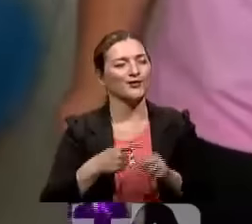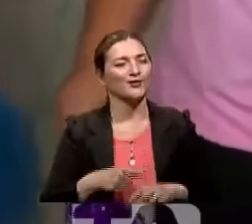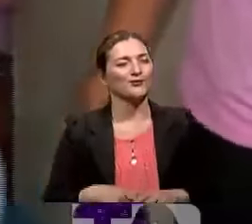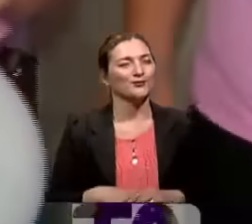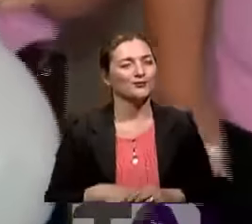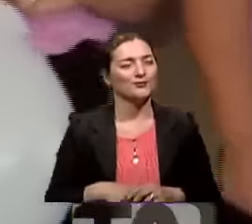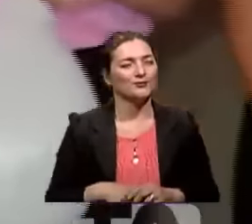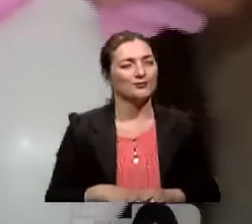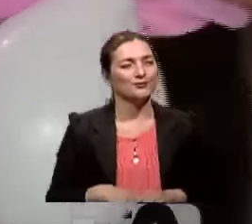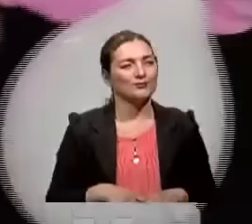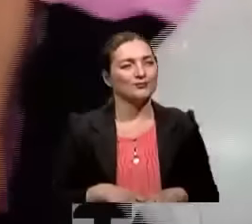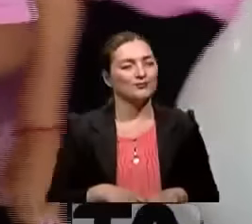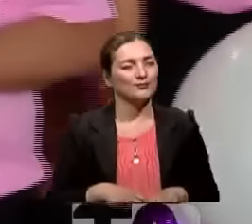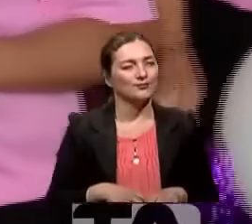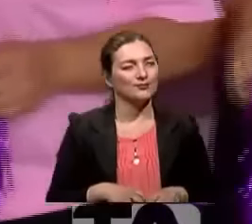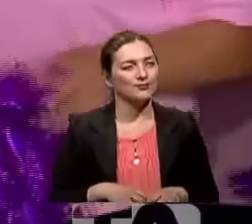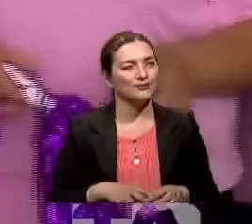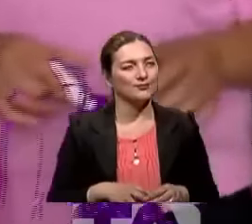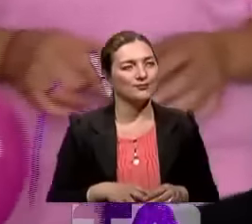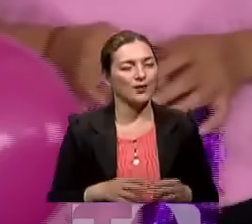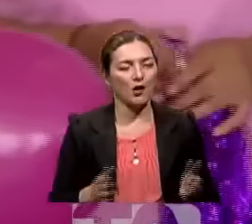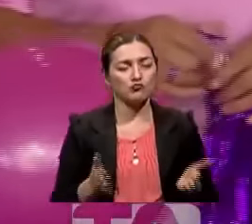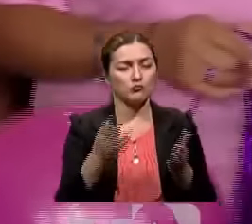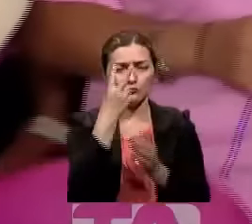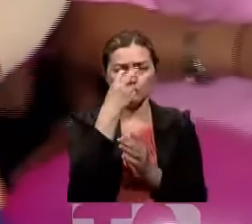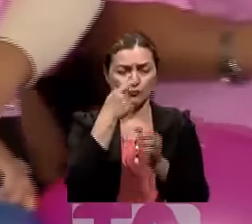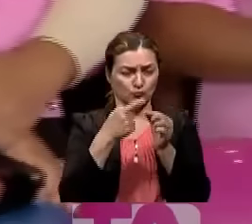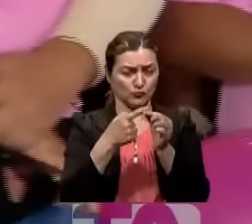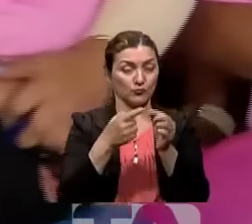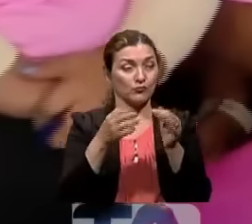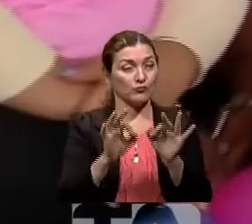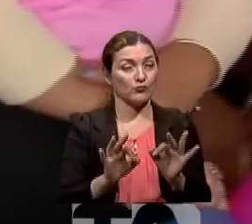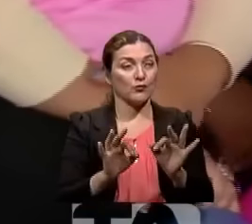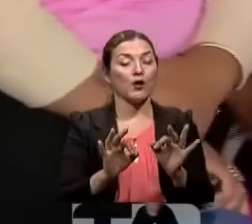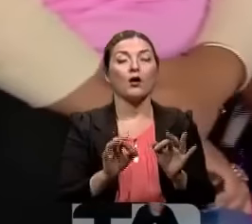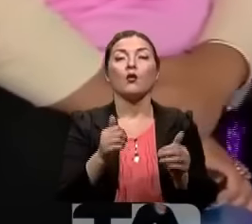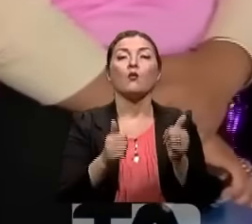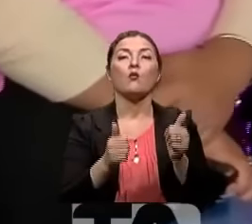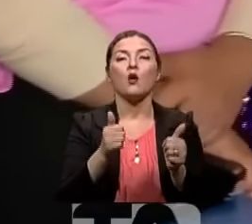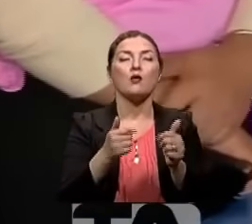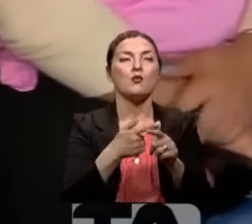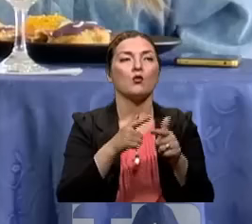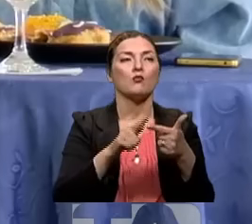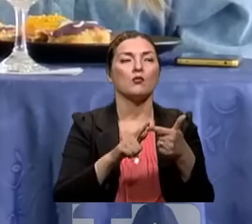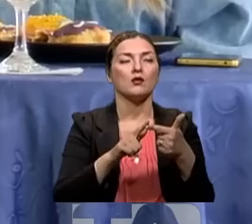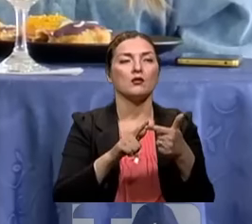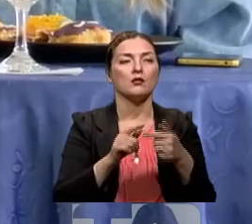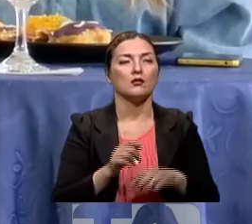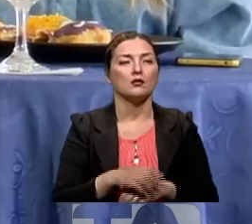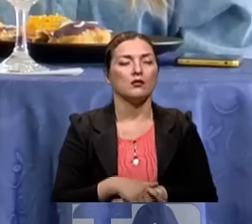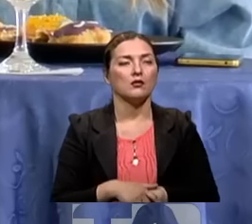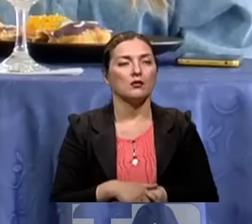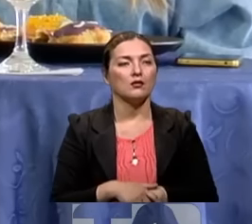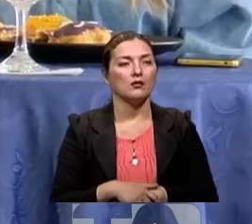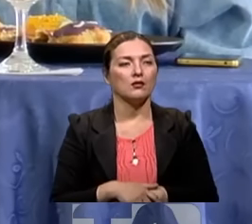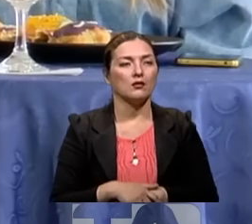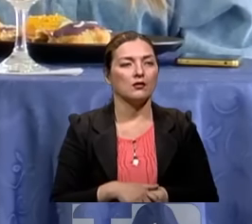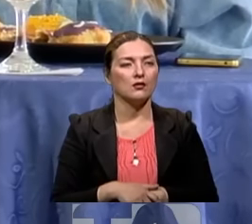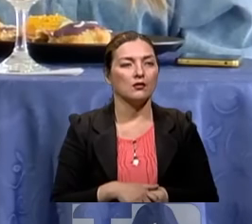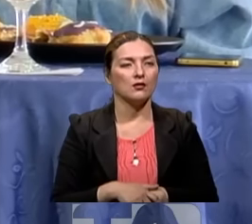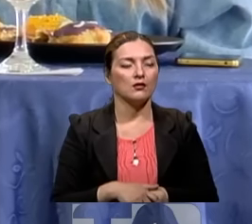Aquí no dejan de alentar al Hotel Quito, sin duda, si me confirman cuál es el promedio. 7.8 acaba